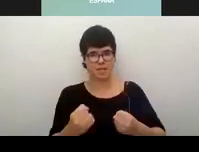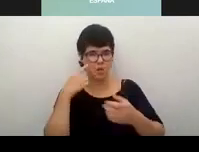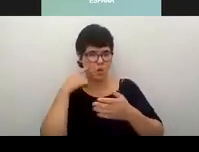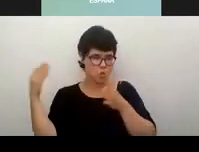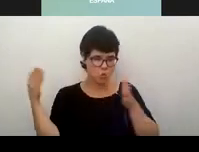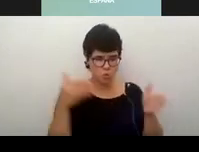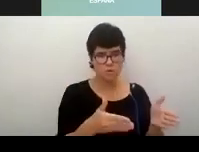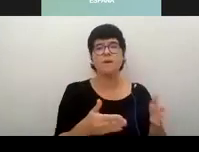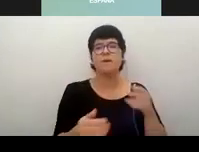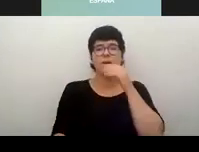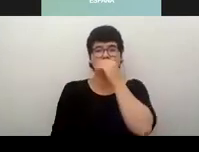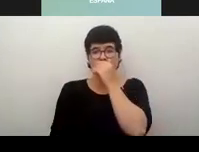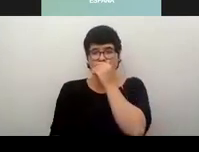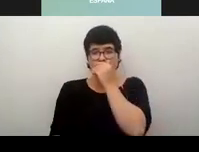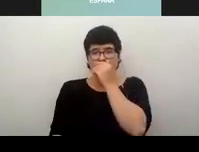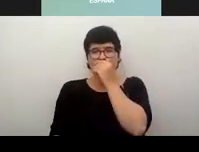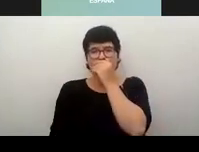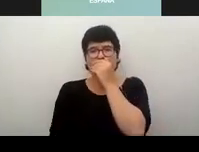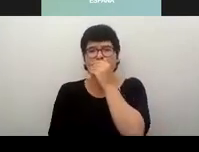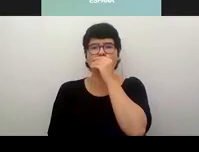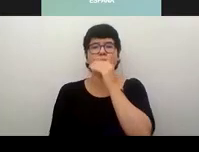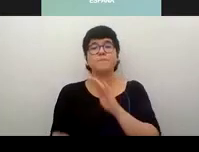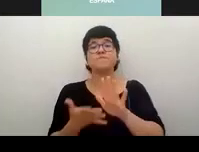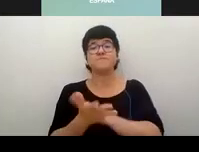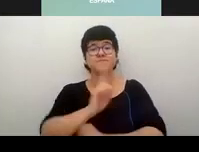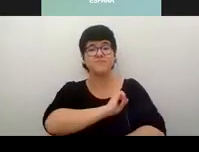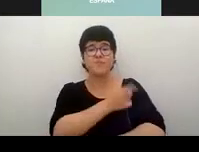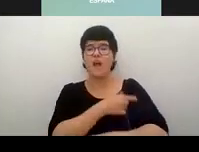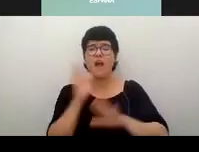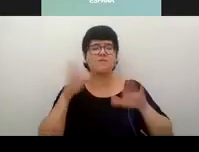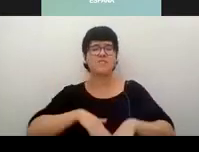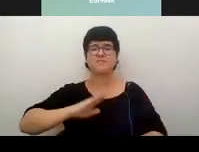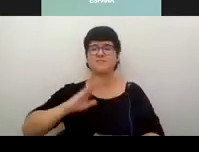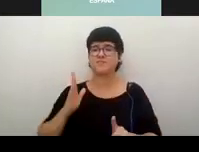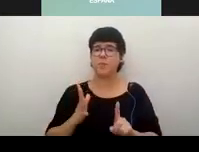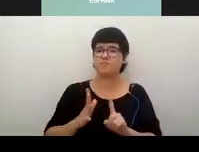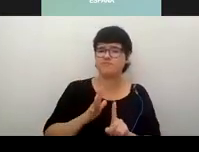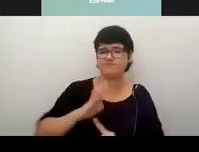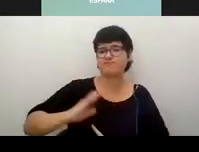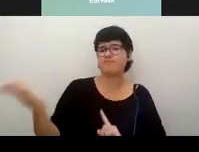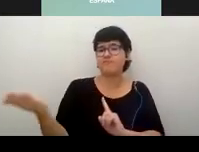ejercicio físico es una agresión sobre el organismo, al fin y al cabo lo que estamos haciendo es percutiendo,